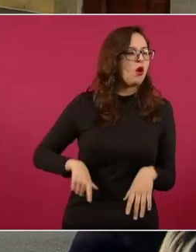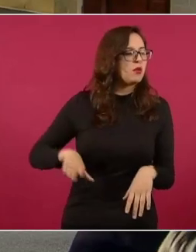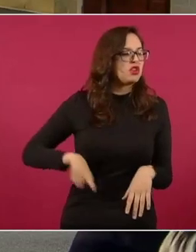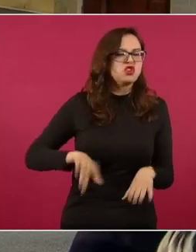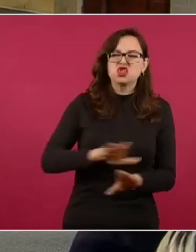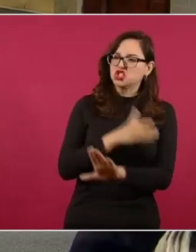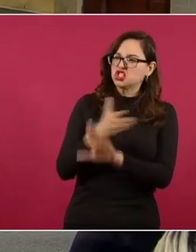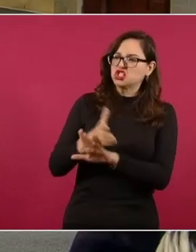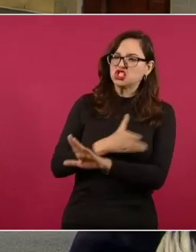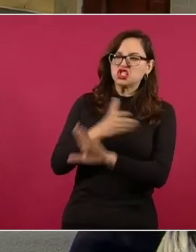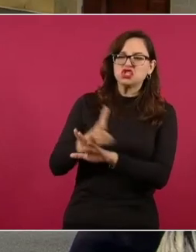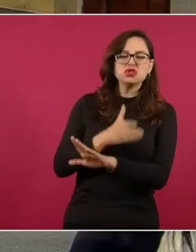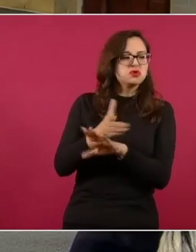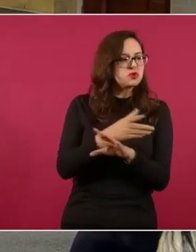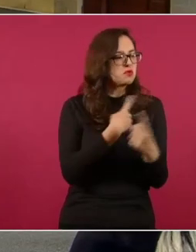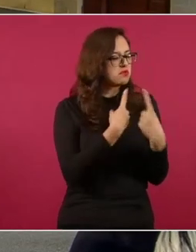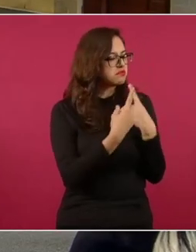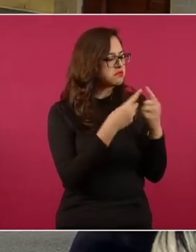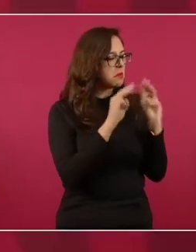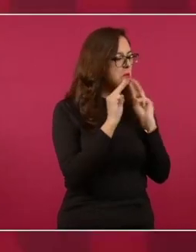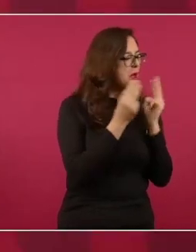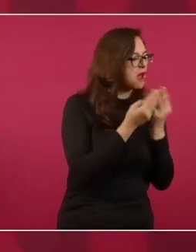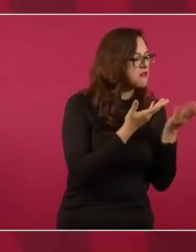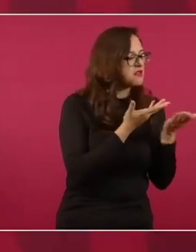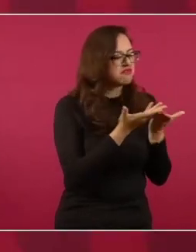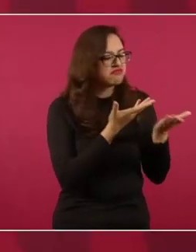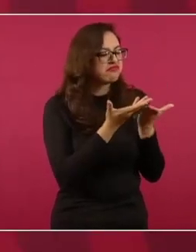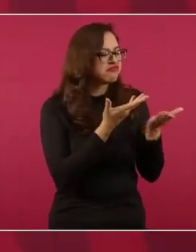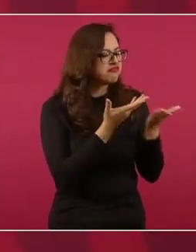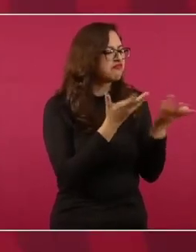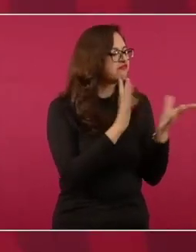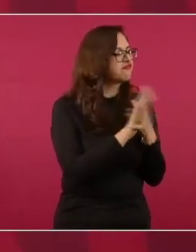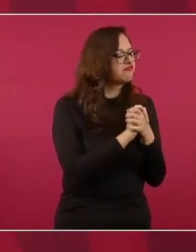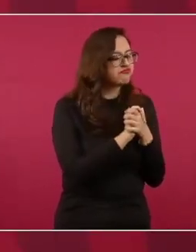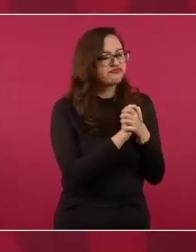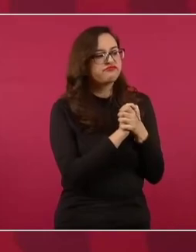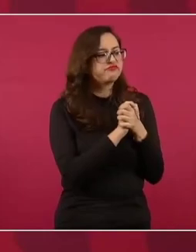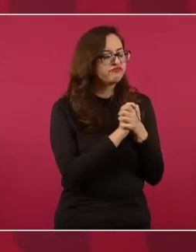que operan en todo el mundo para crear